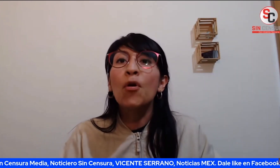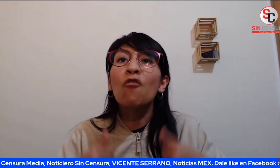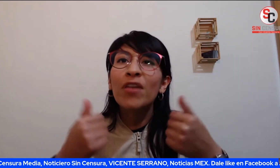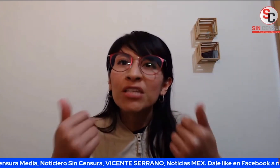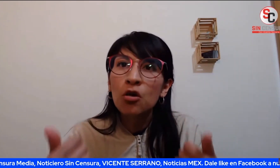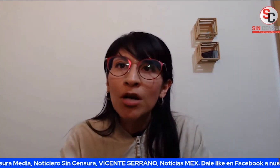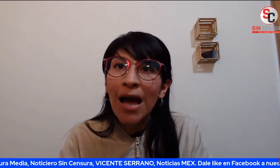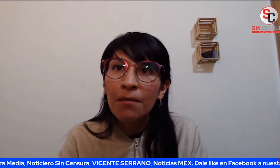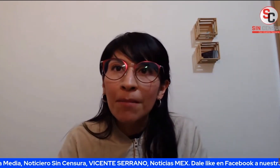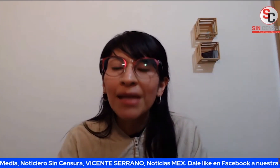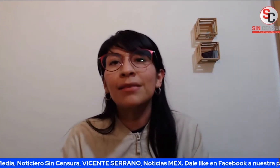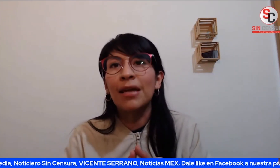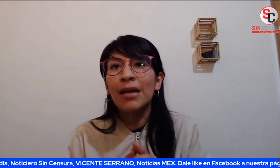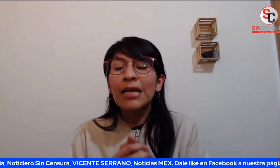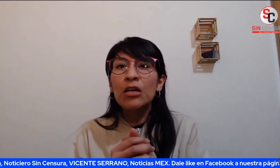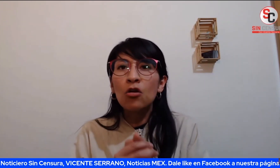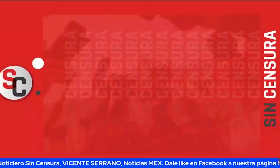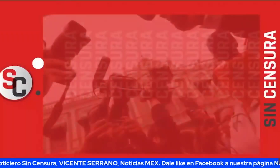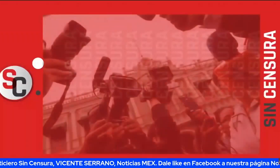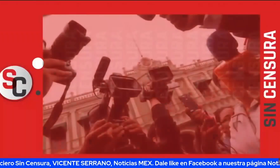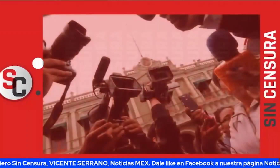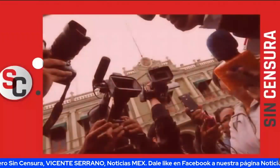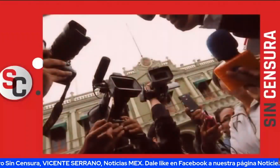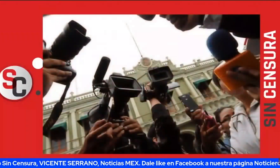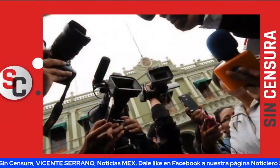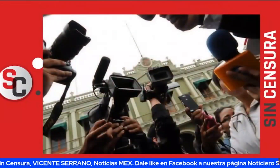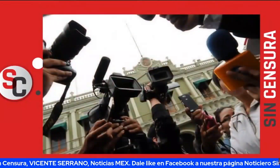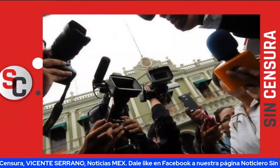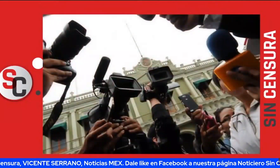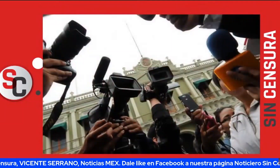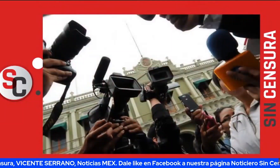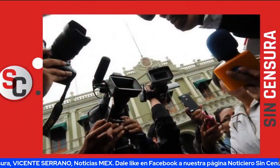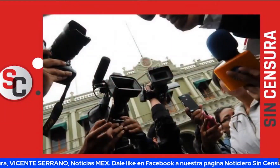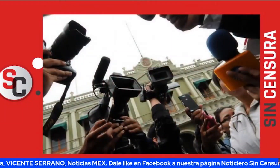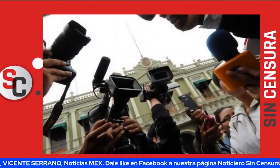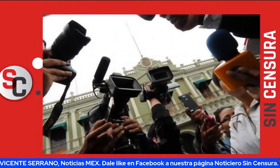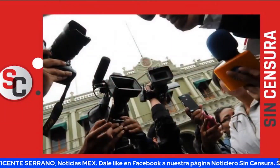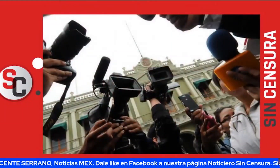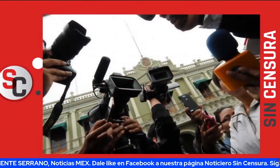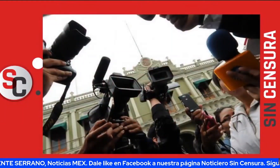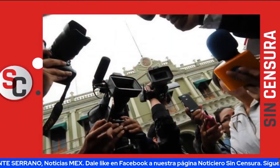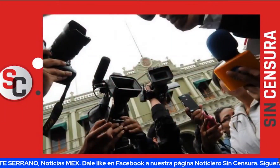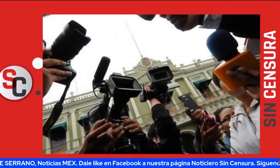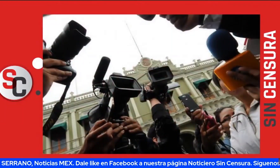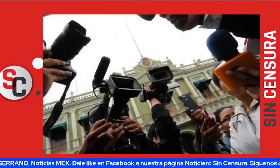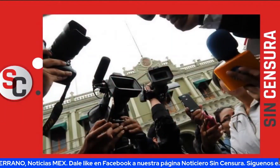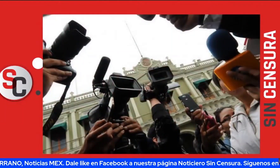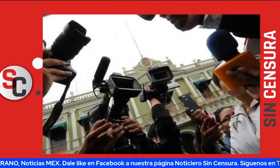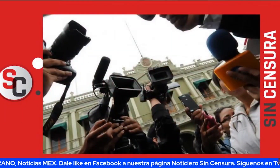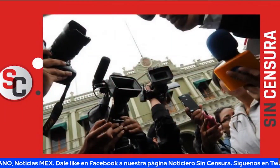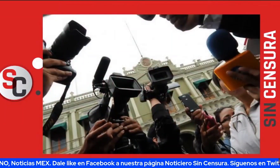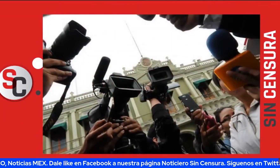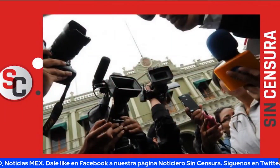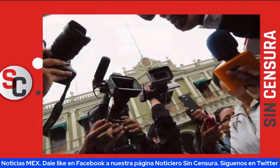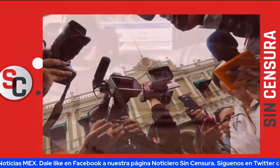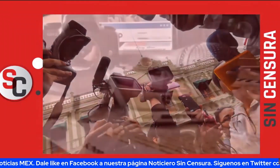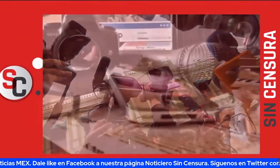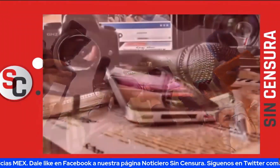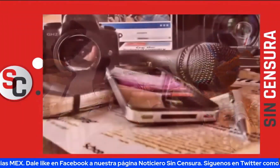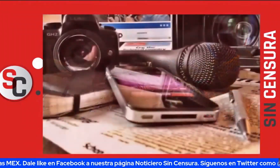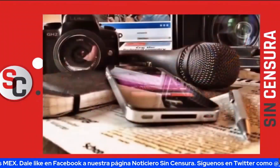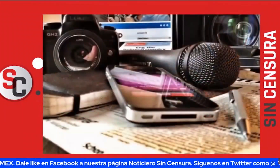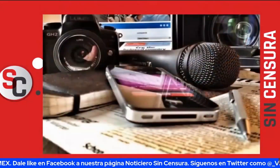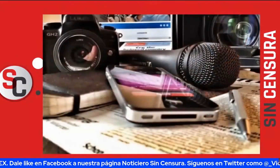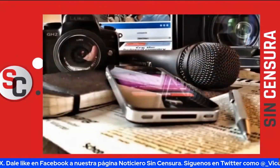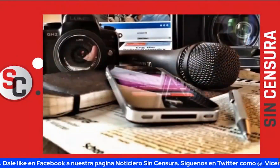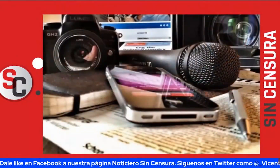periodística profesionalmente y no como golpeadores. Y yo ahí totalmente de acuerdo